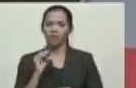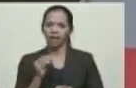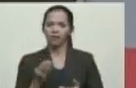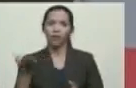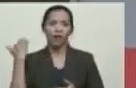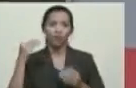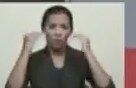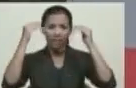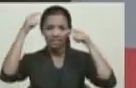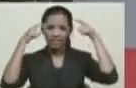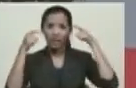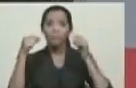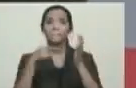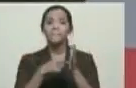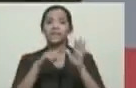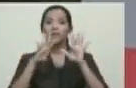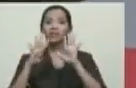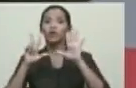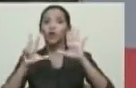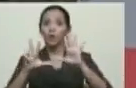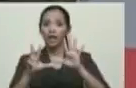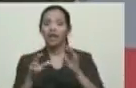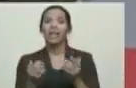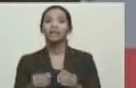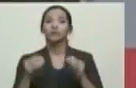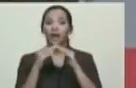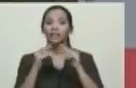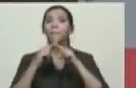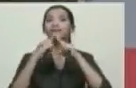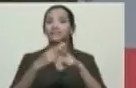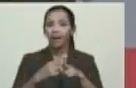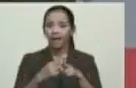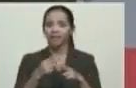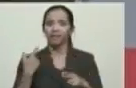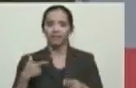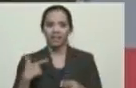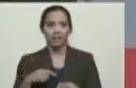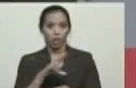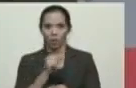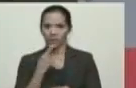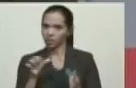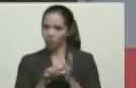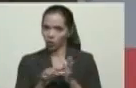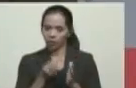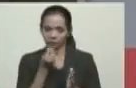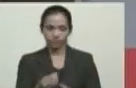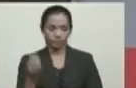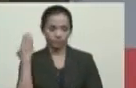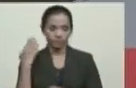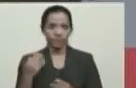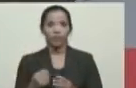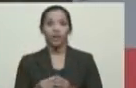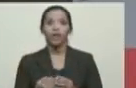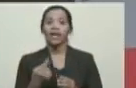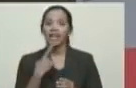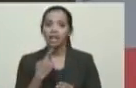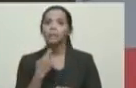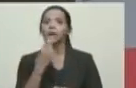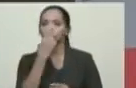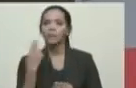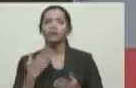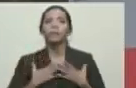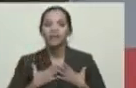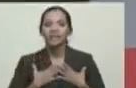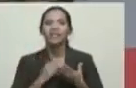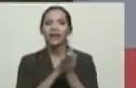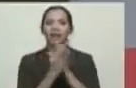Chávez en 1998, en su apartamento prestado, que tenía por allá, que no voy a decir dónde, él me prometió a mí que iba a acabar